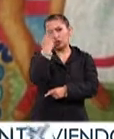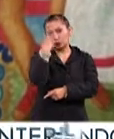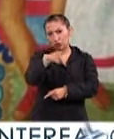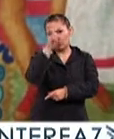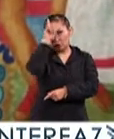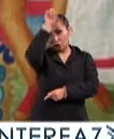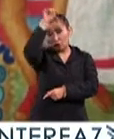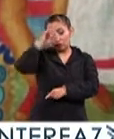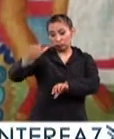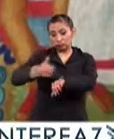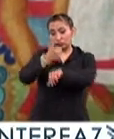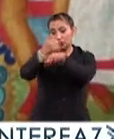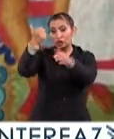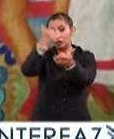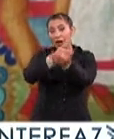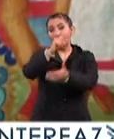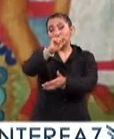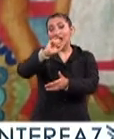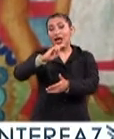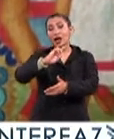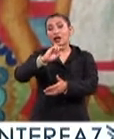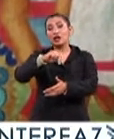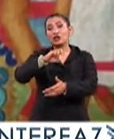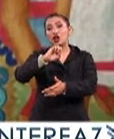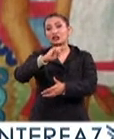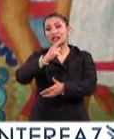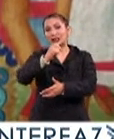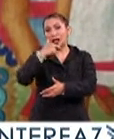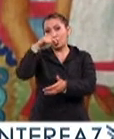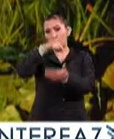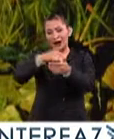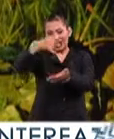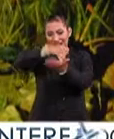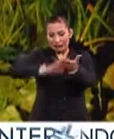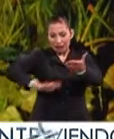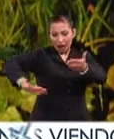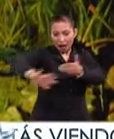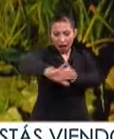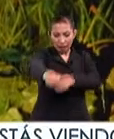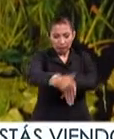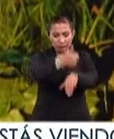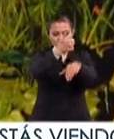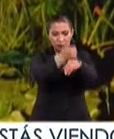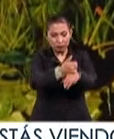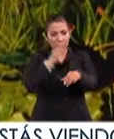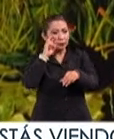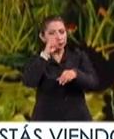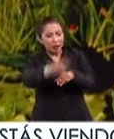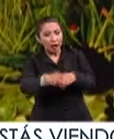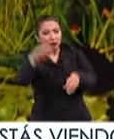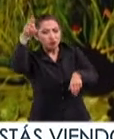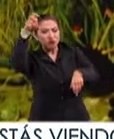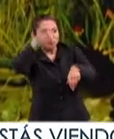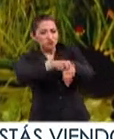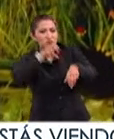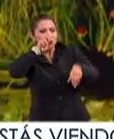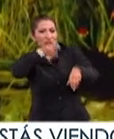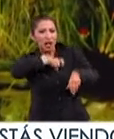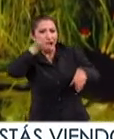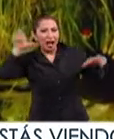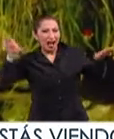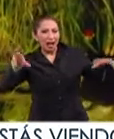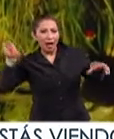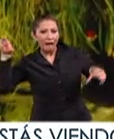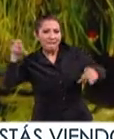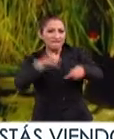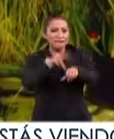la ciudad de Tenochtitlan alrededor de un islote, en el que hallaron, posada en un tunal, un águila que devoraba una